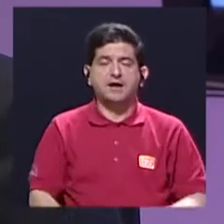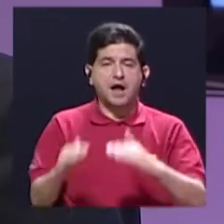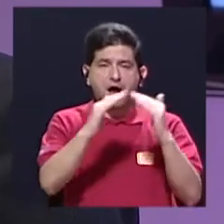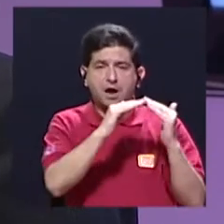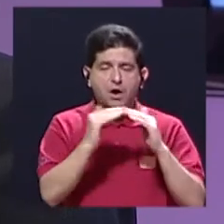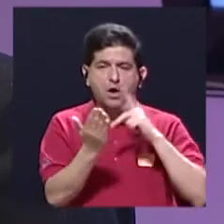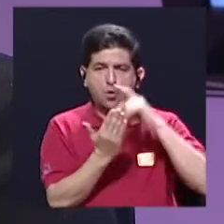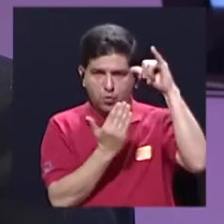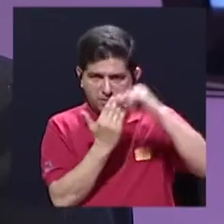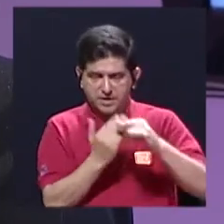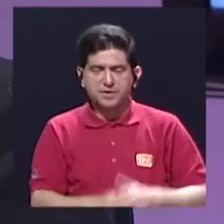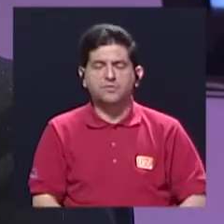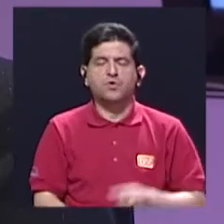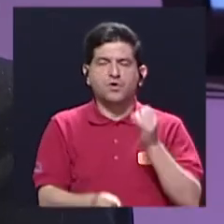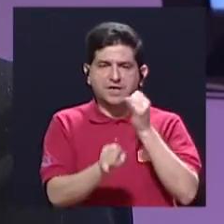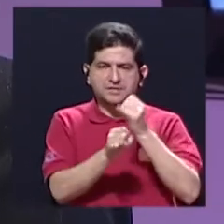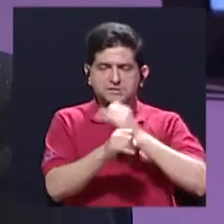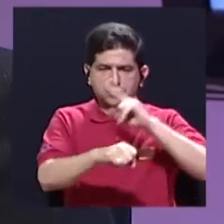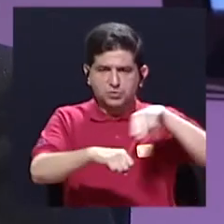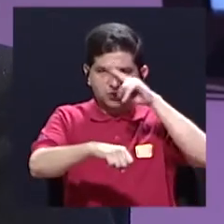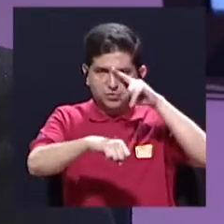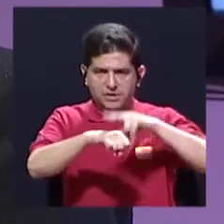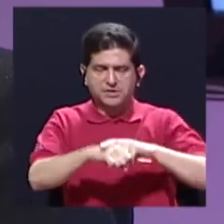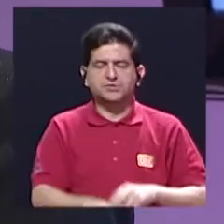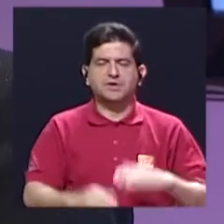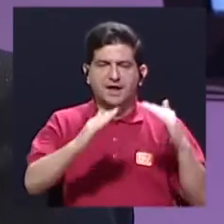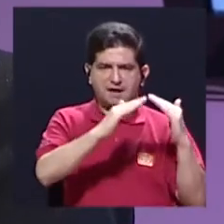el Limbo, Instituto Nacional de Vivienda y Urbanismo.